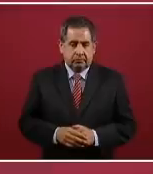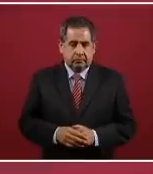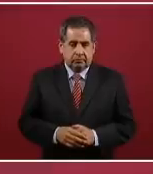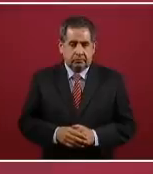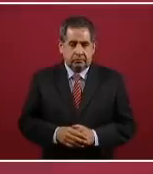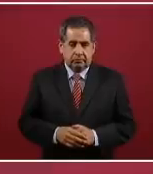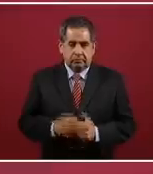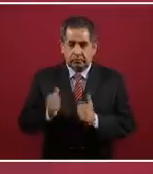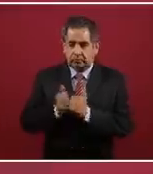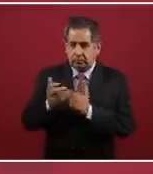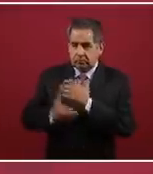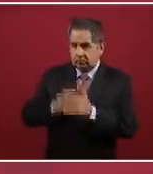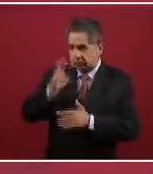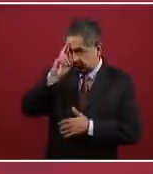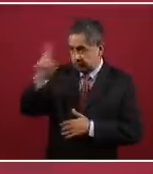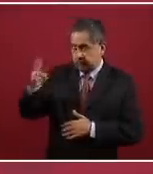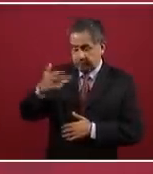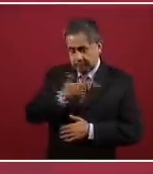con todo respeto,